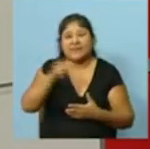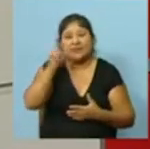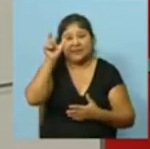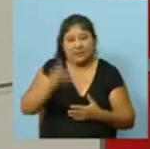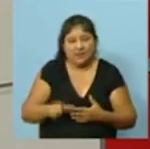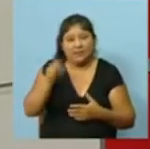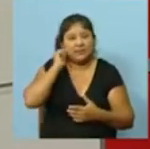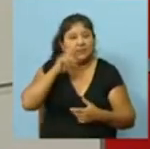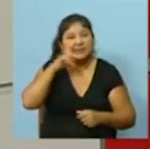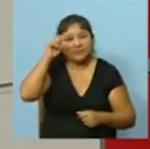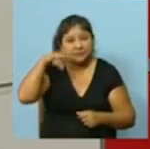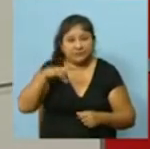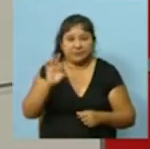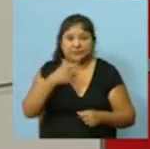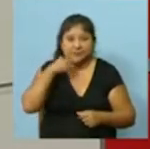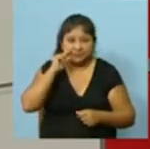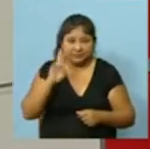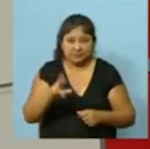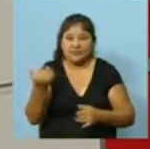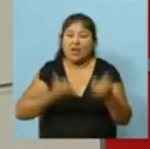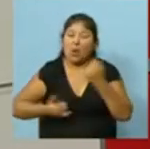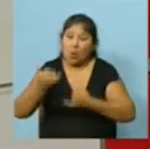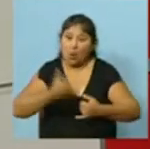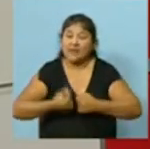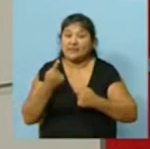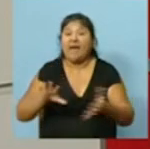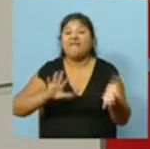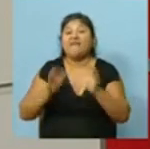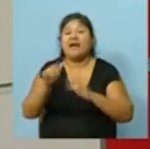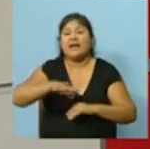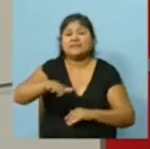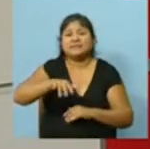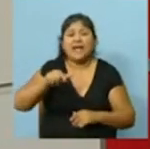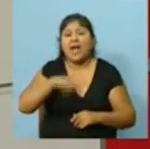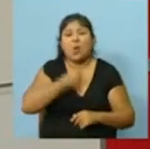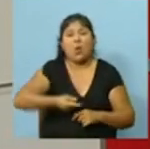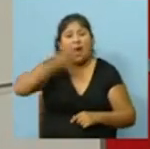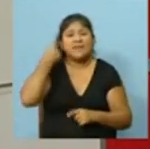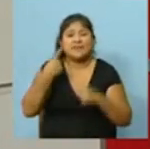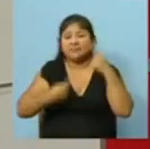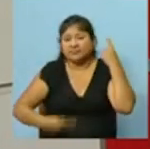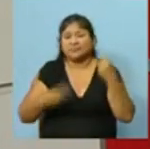siri quien nos dio un panorama de todo lo que hemos vivido los habitantes de la ciudad de san salvador de jujuy